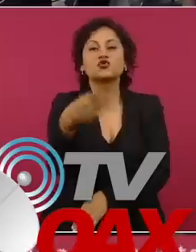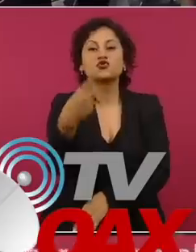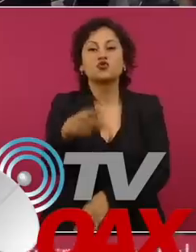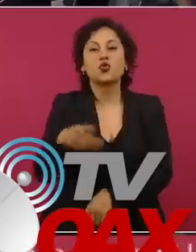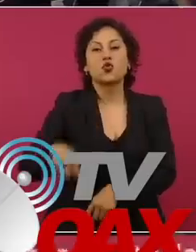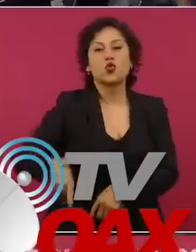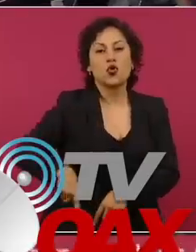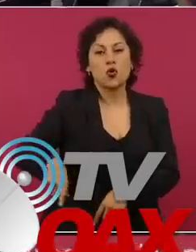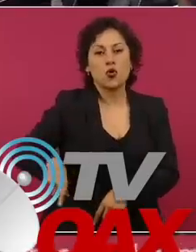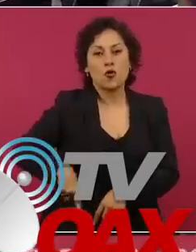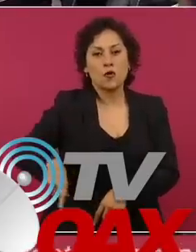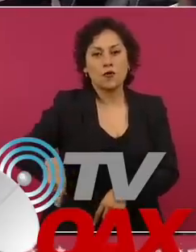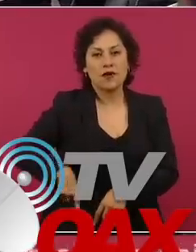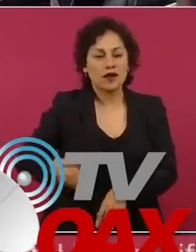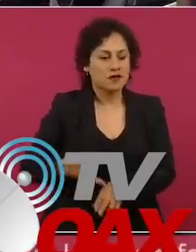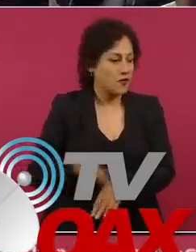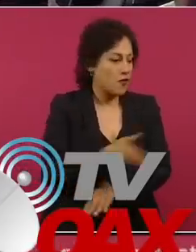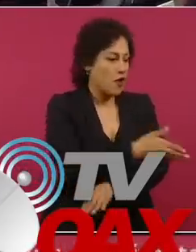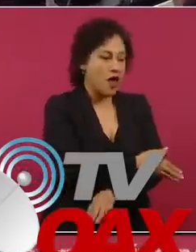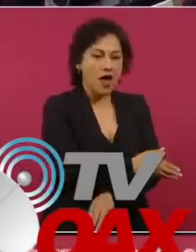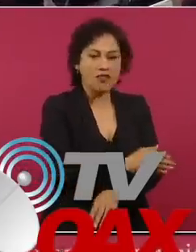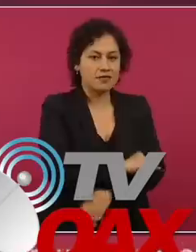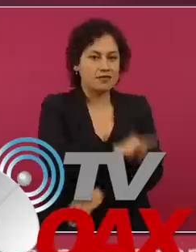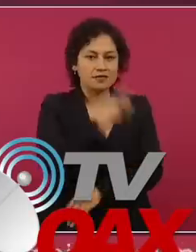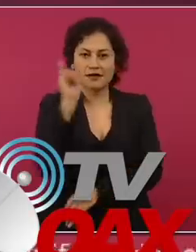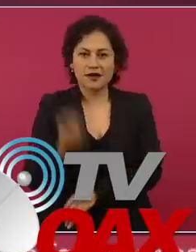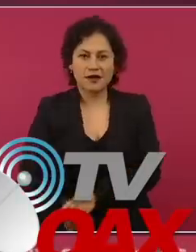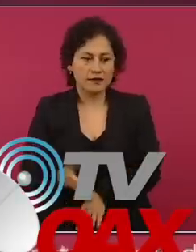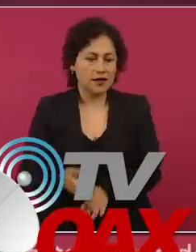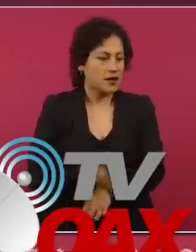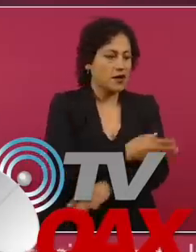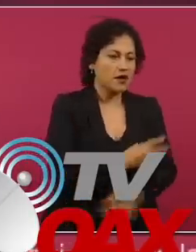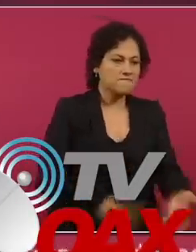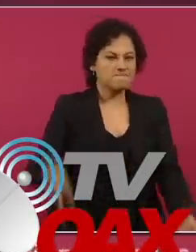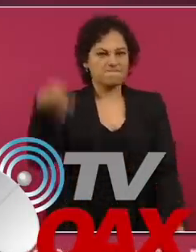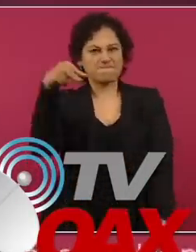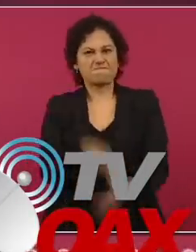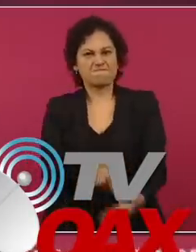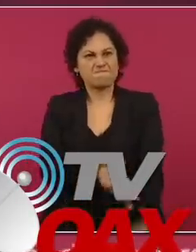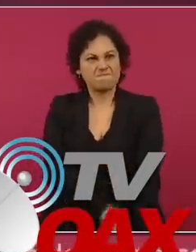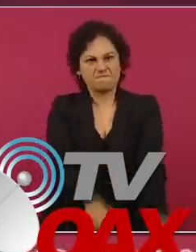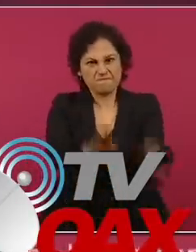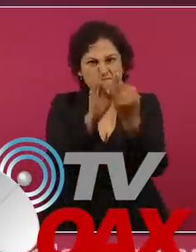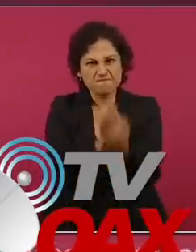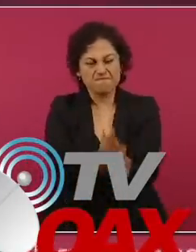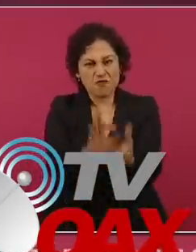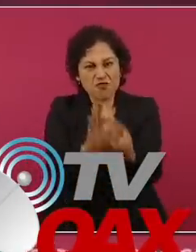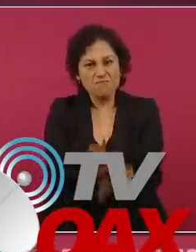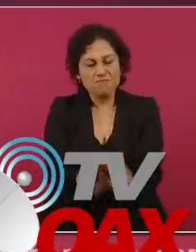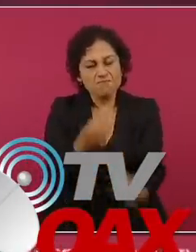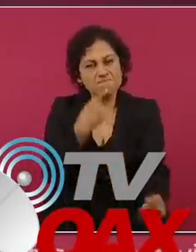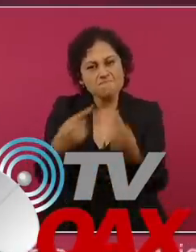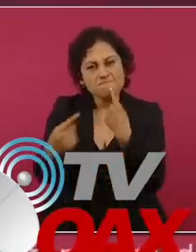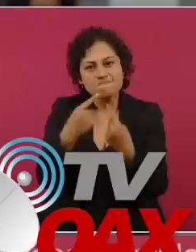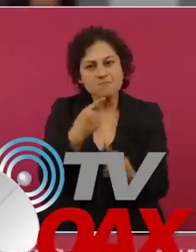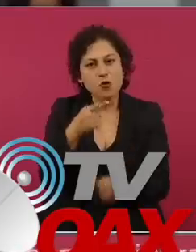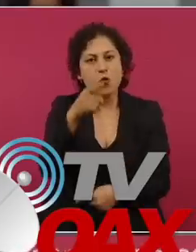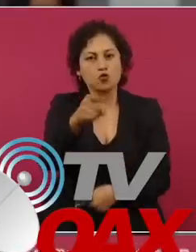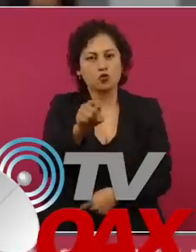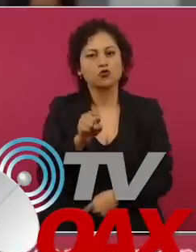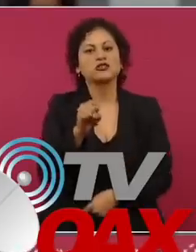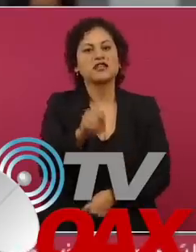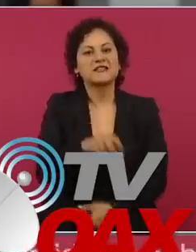pueblo para escuchar, se paró frente al periodismo, amigos y enemigos, para escuchar